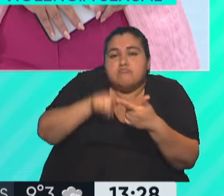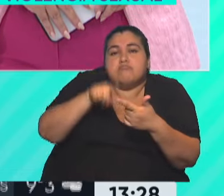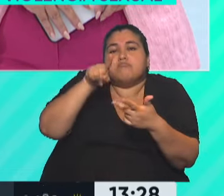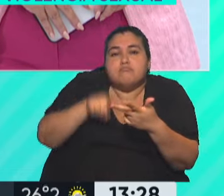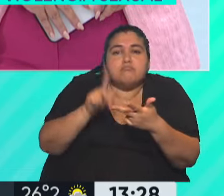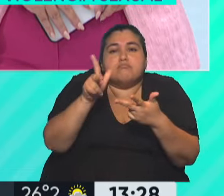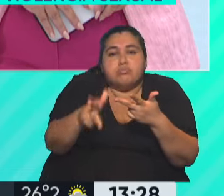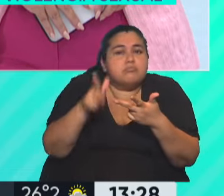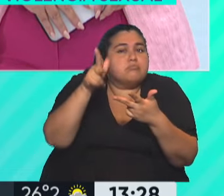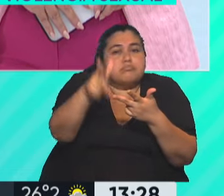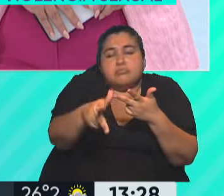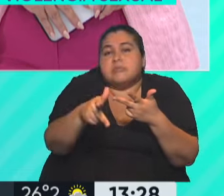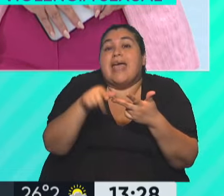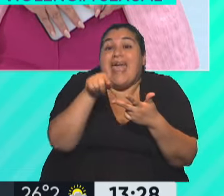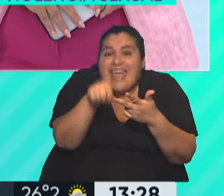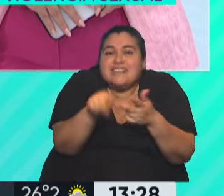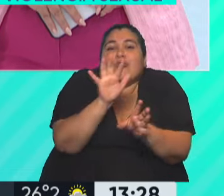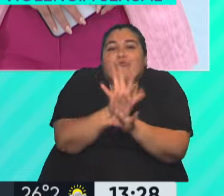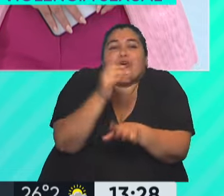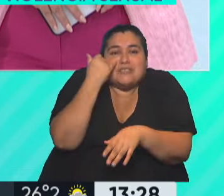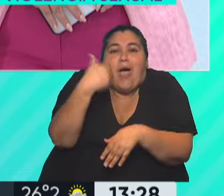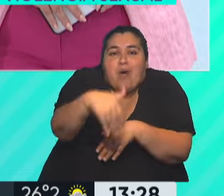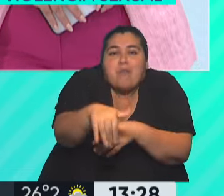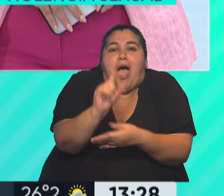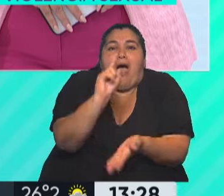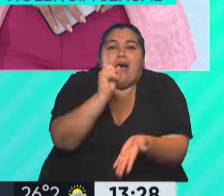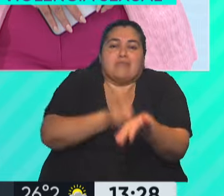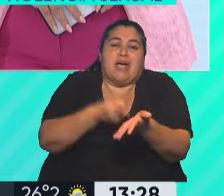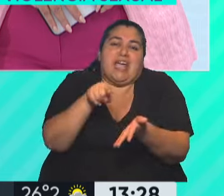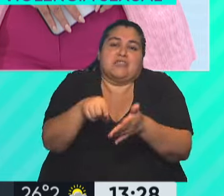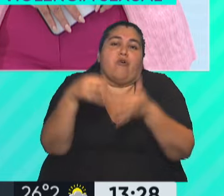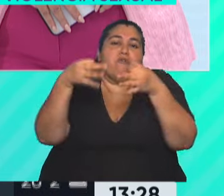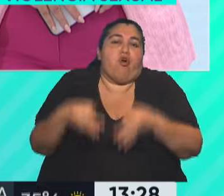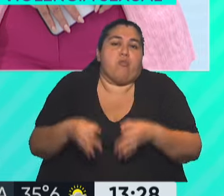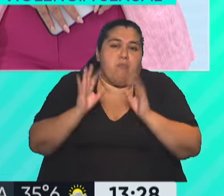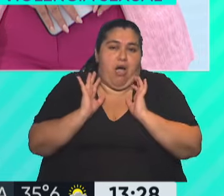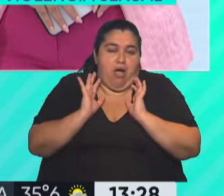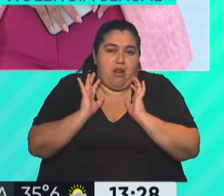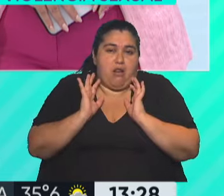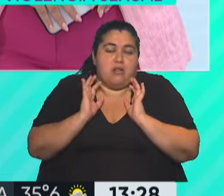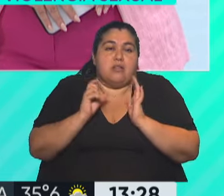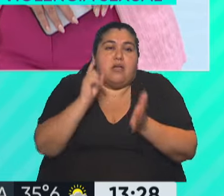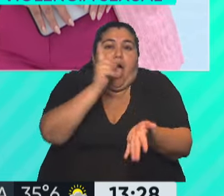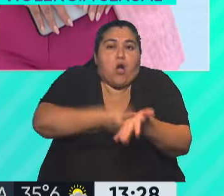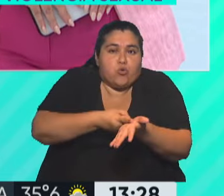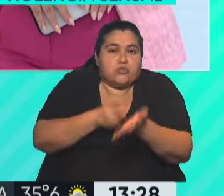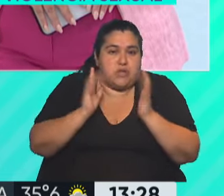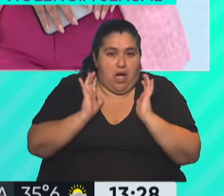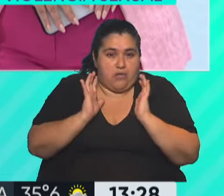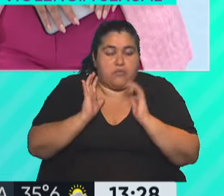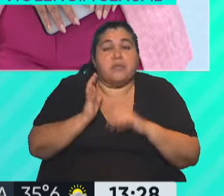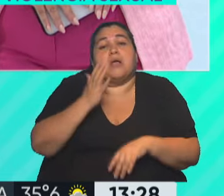cosa recién. Ese es el acto procesal, que se llama formalización de cargo, sí, lo que también